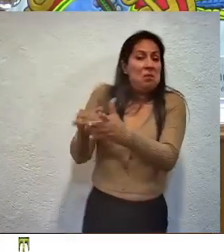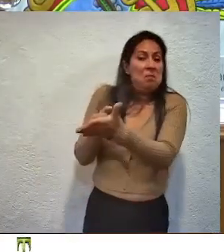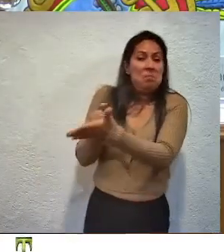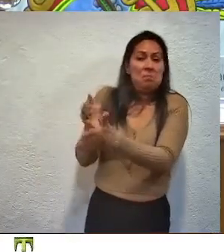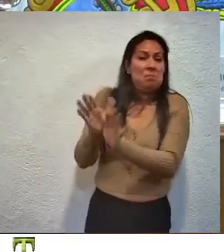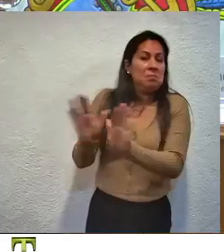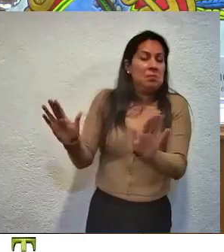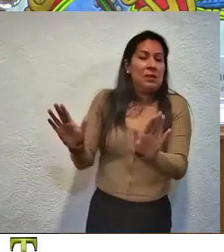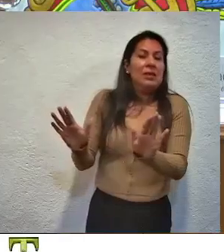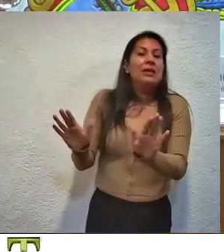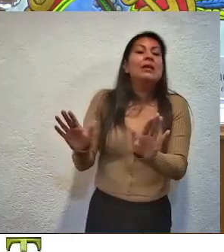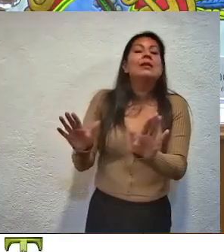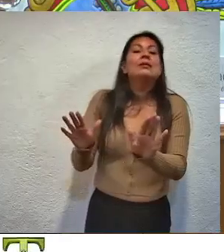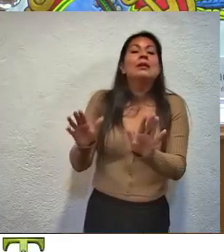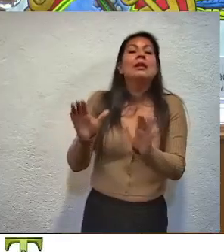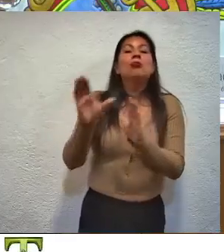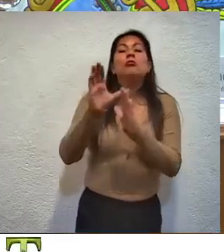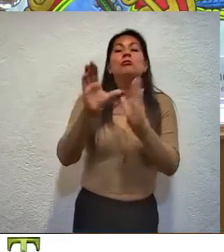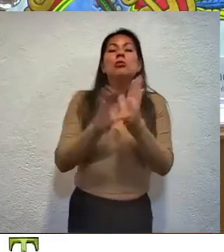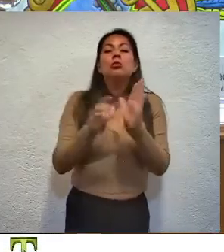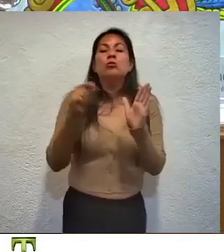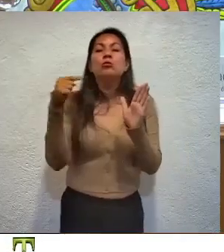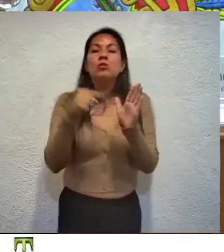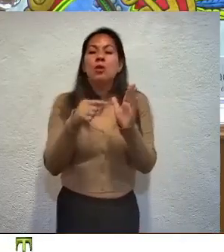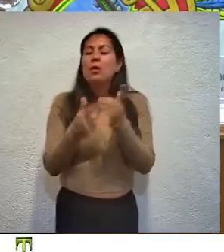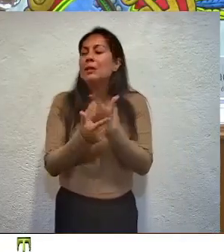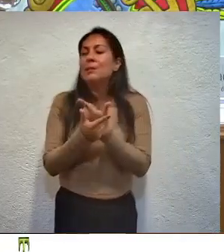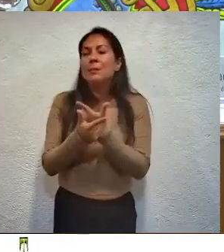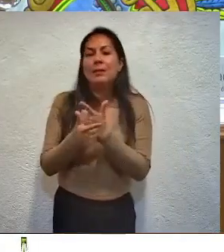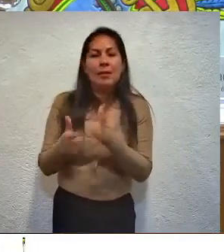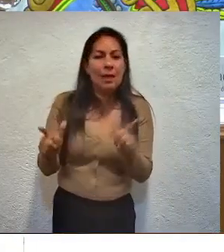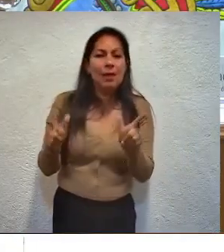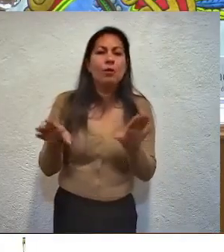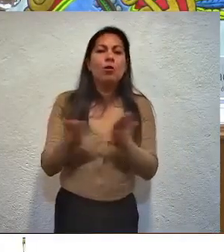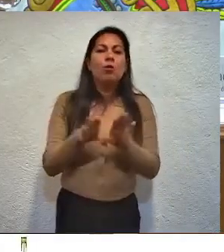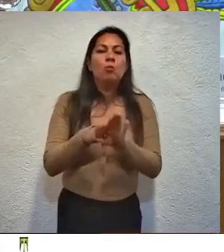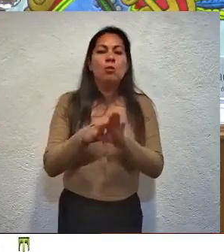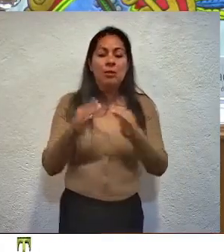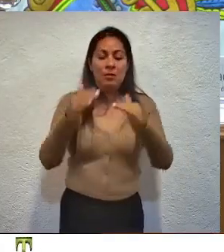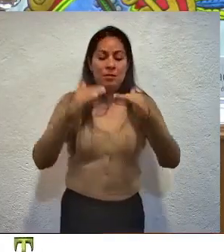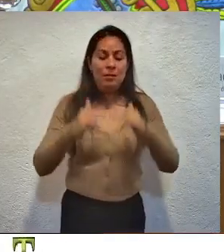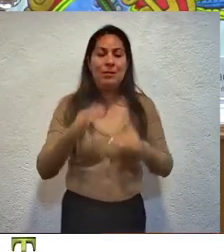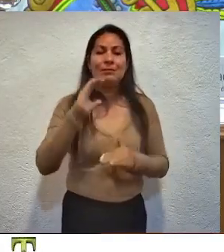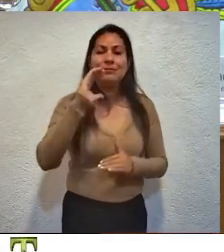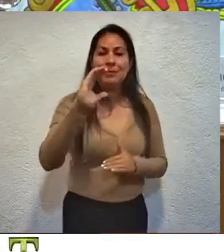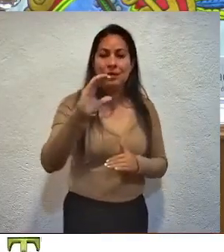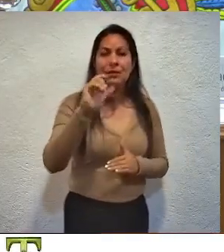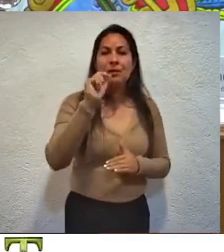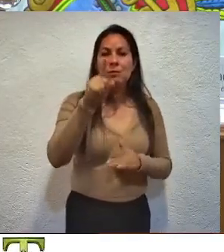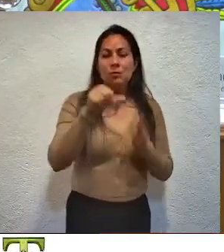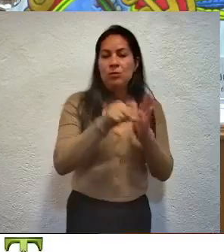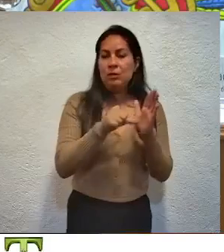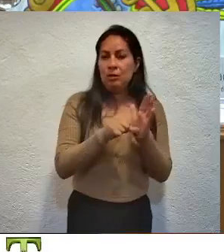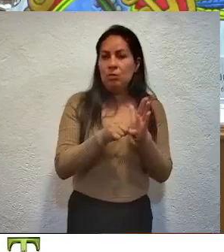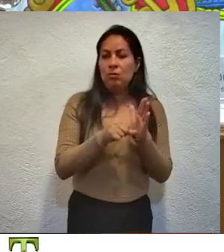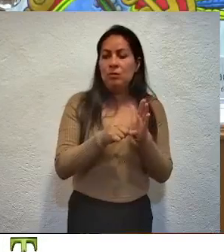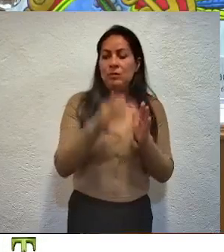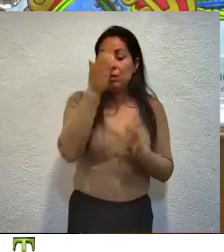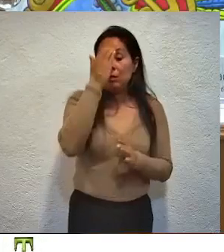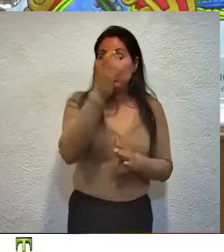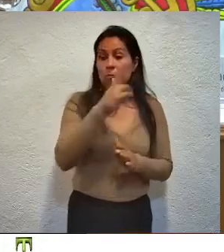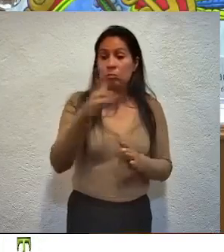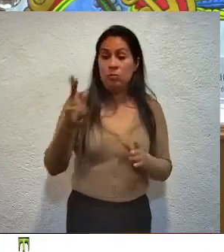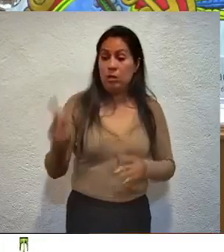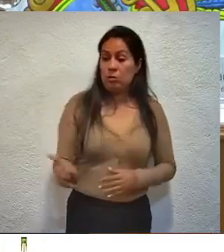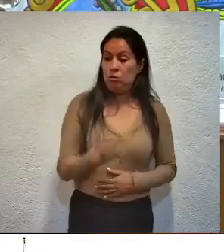que se ejercerá en un marco constitucional de autonomía, así como en el apartado C de ese mismo artículo se reconoce a